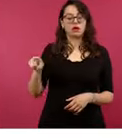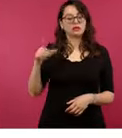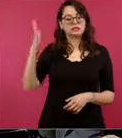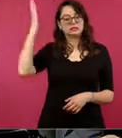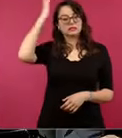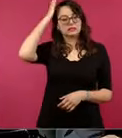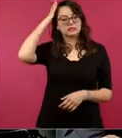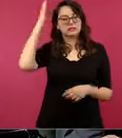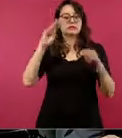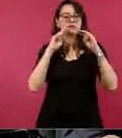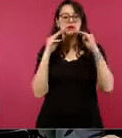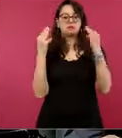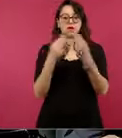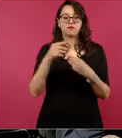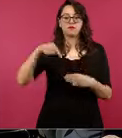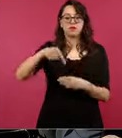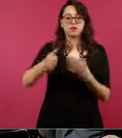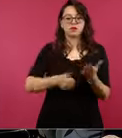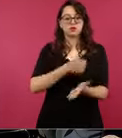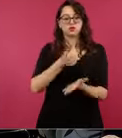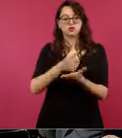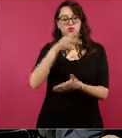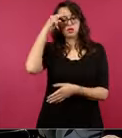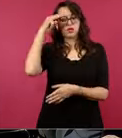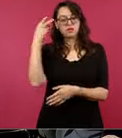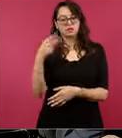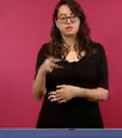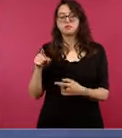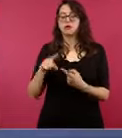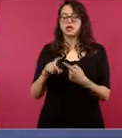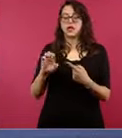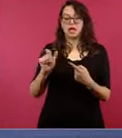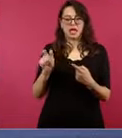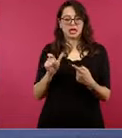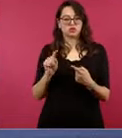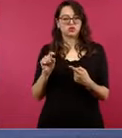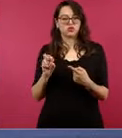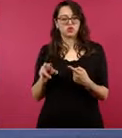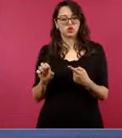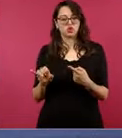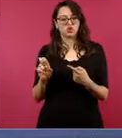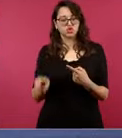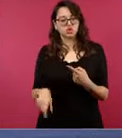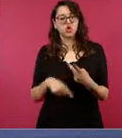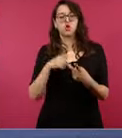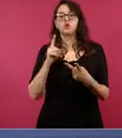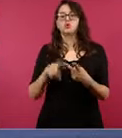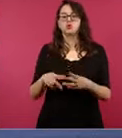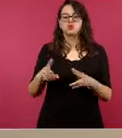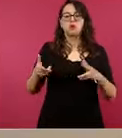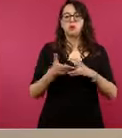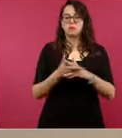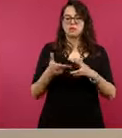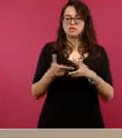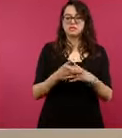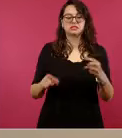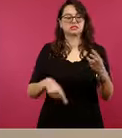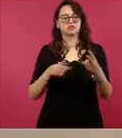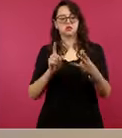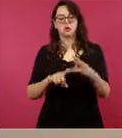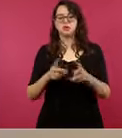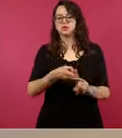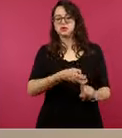le relaciona con la comisión de delitos de alto impacto como extorsiones, homicidios, secuestros y distribución de droga. Adelante.